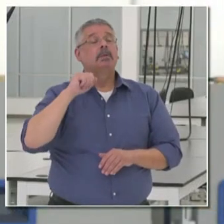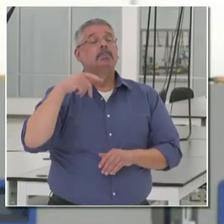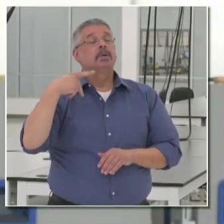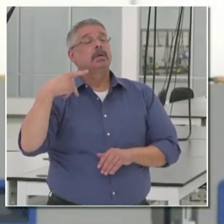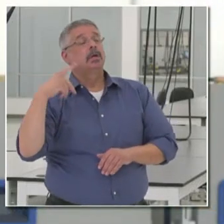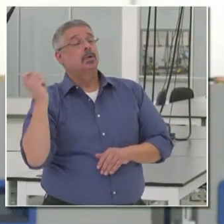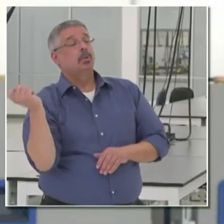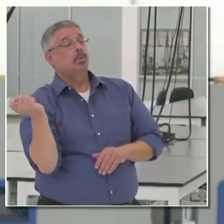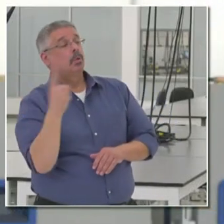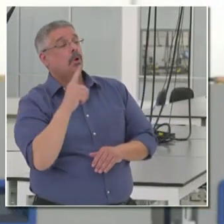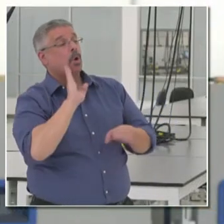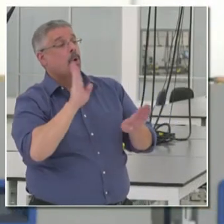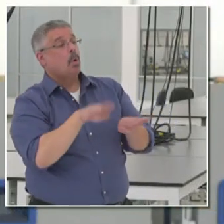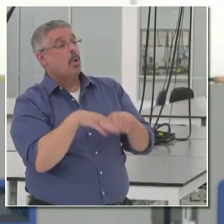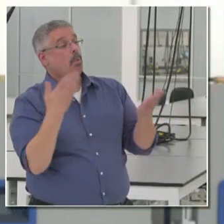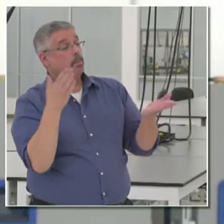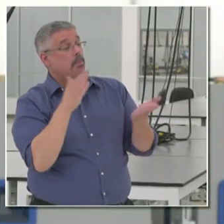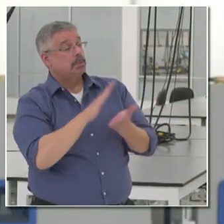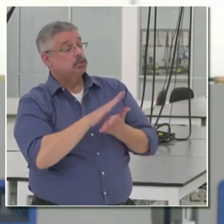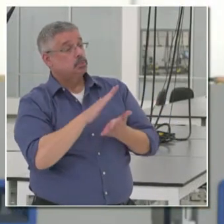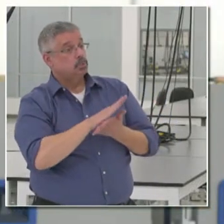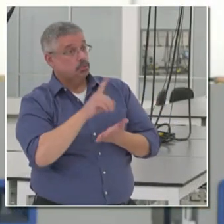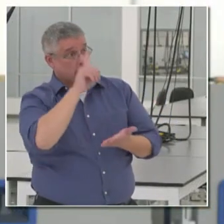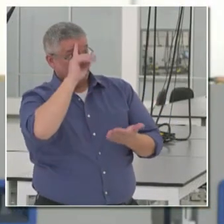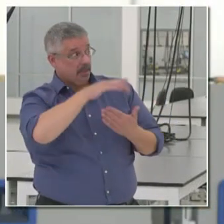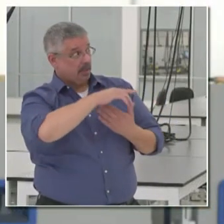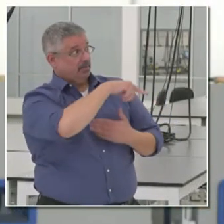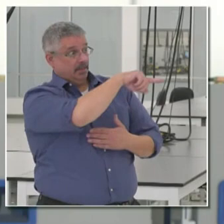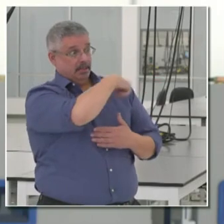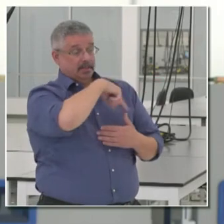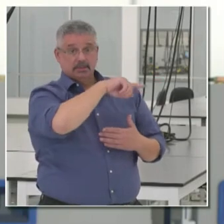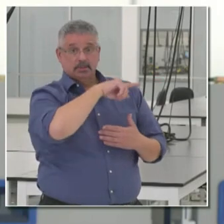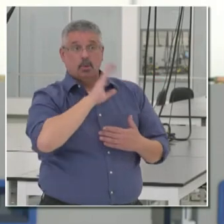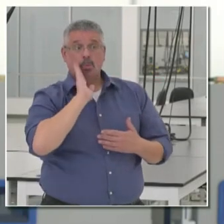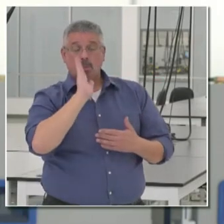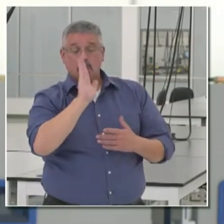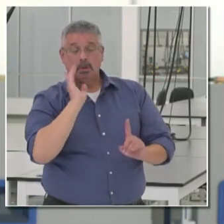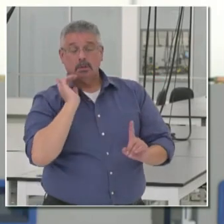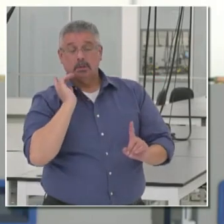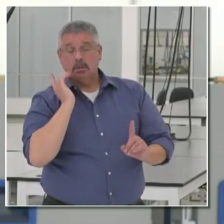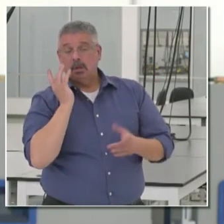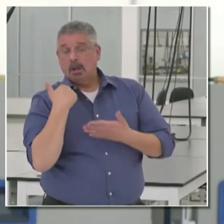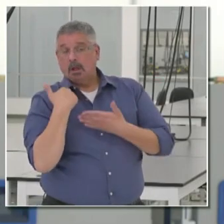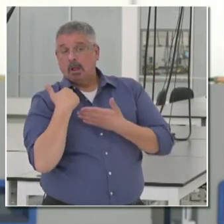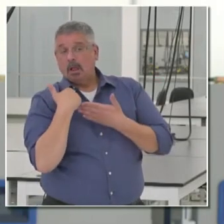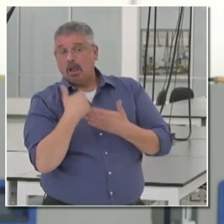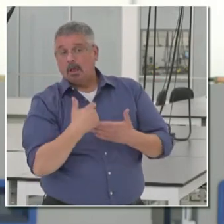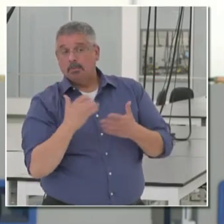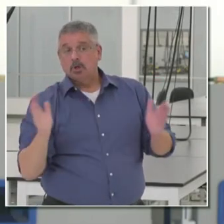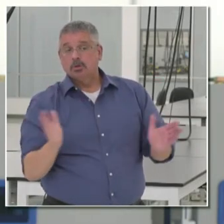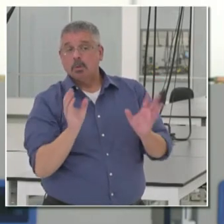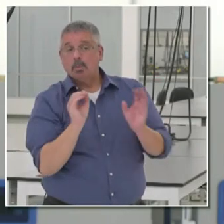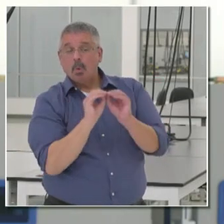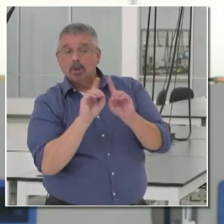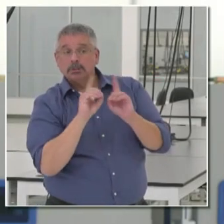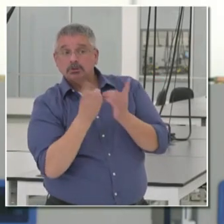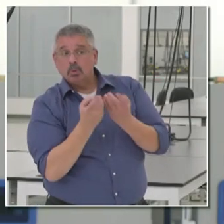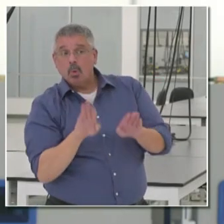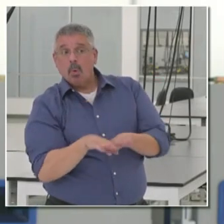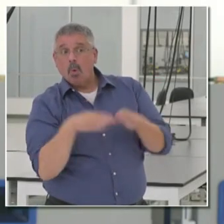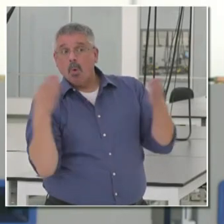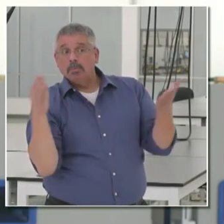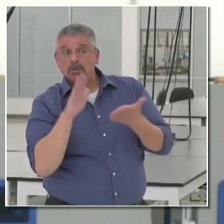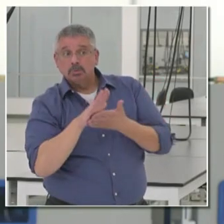associated press sobre la reapertura de escuelas cree usted que con este nuevo laboratorio más